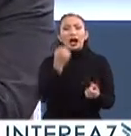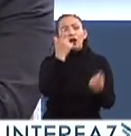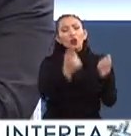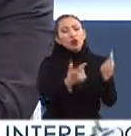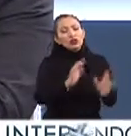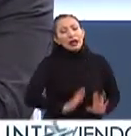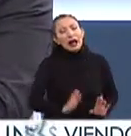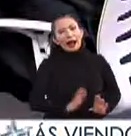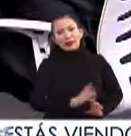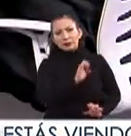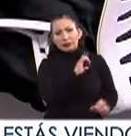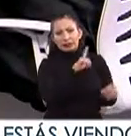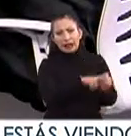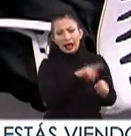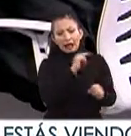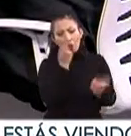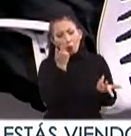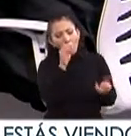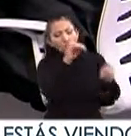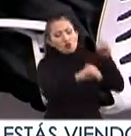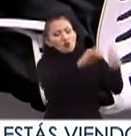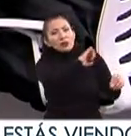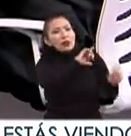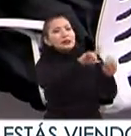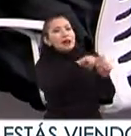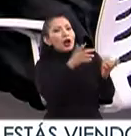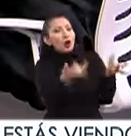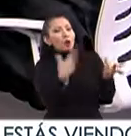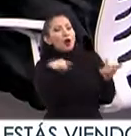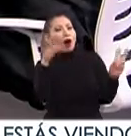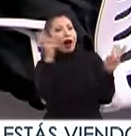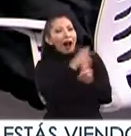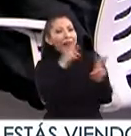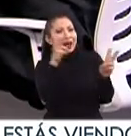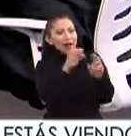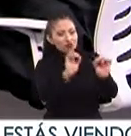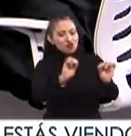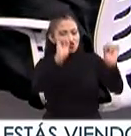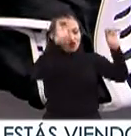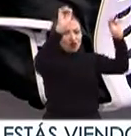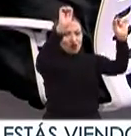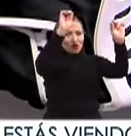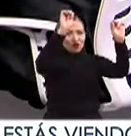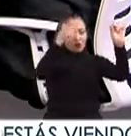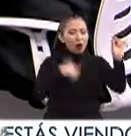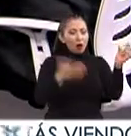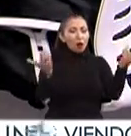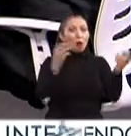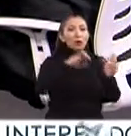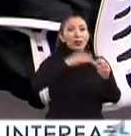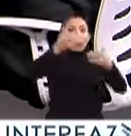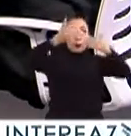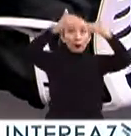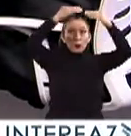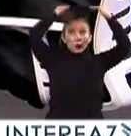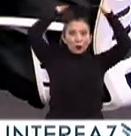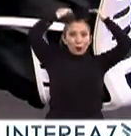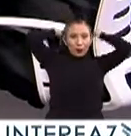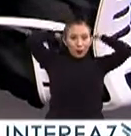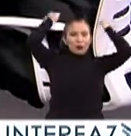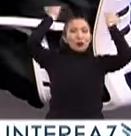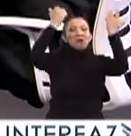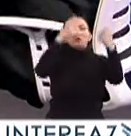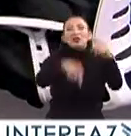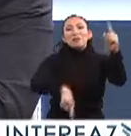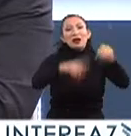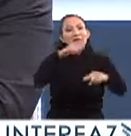tienen características especiales, técnicas, ya sea que tengan tomas de aire en el cofre, que sean descapotables,